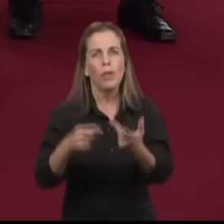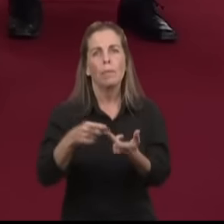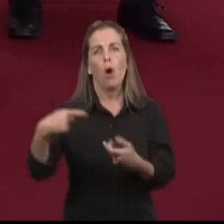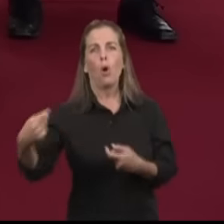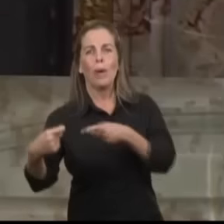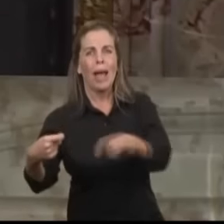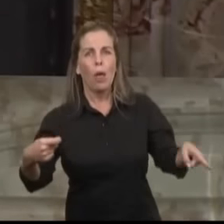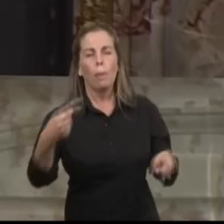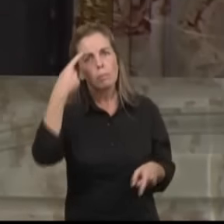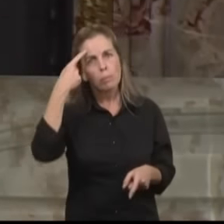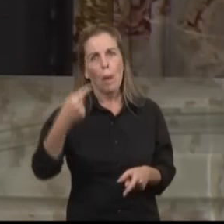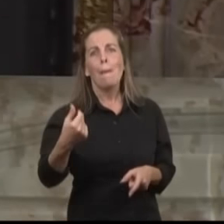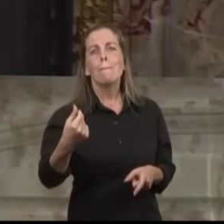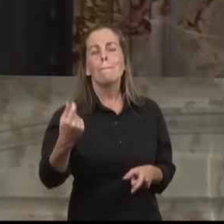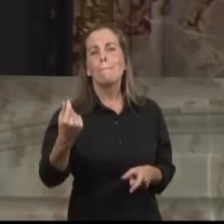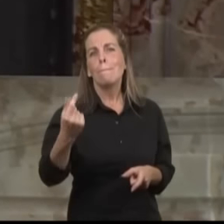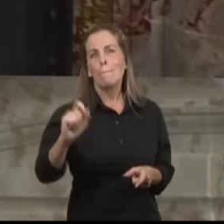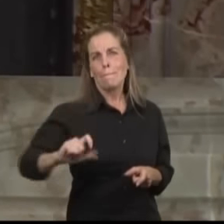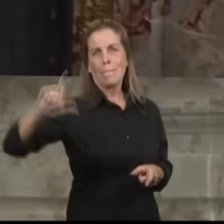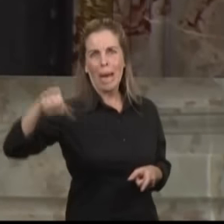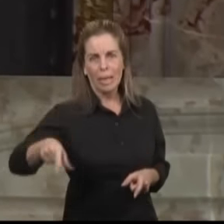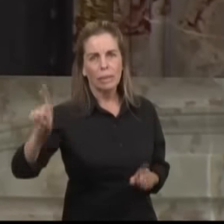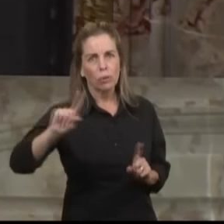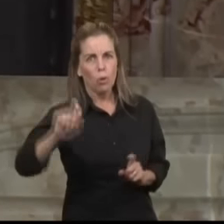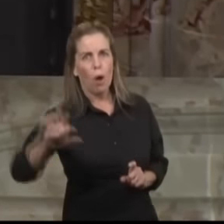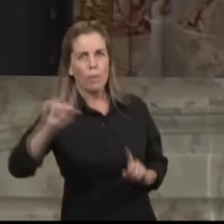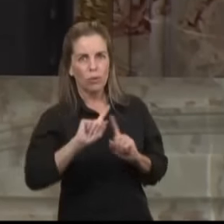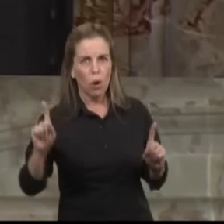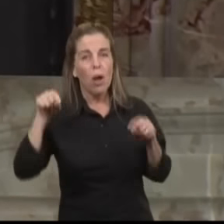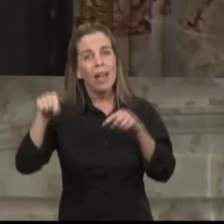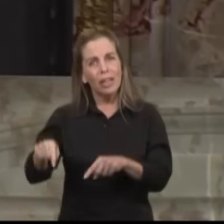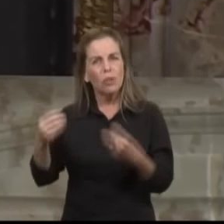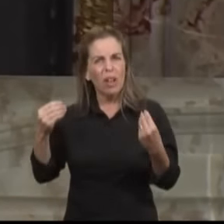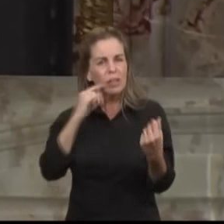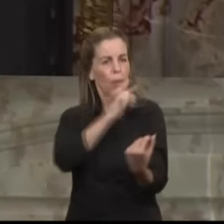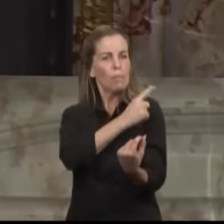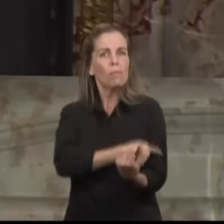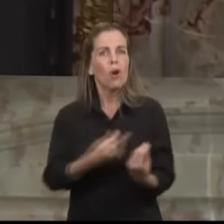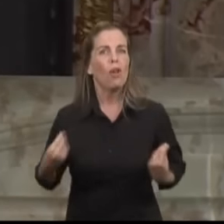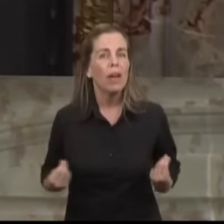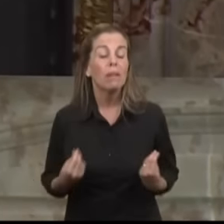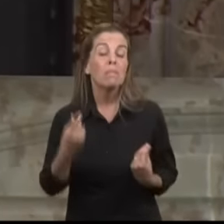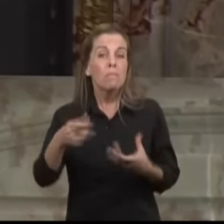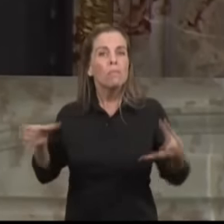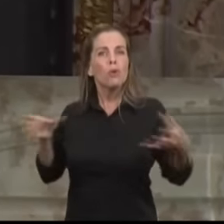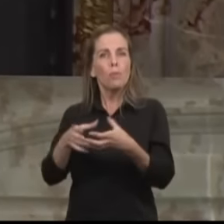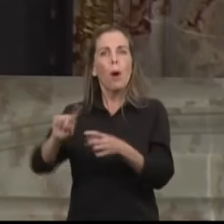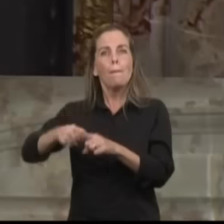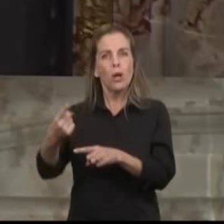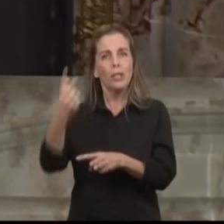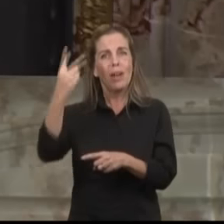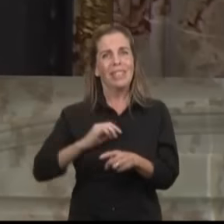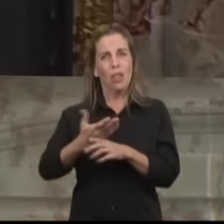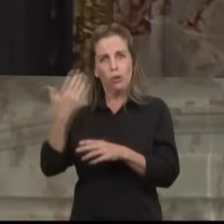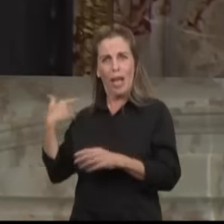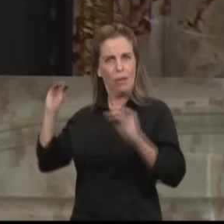mejores ingresos. Esto se trata de poder, esto se trata de una clase política que hace 2 años perdió el poder y van a hacer cualquier